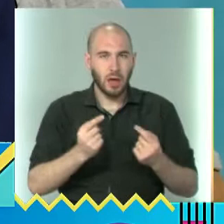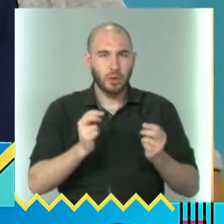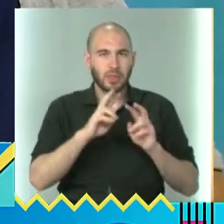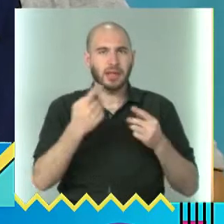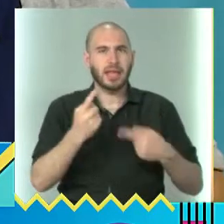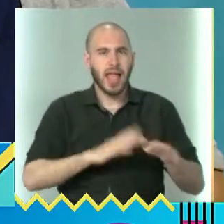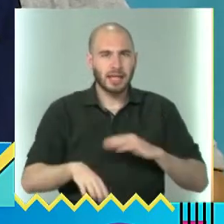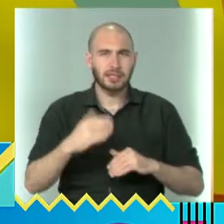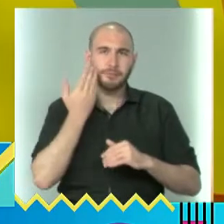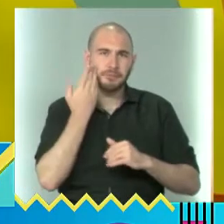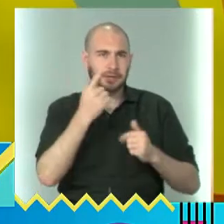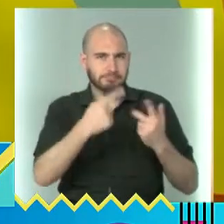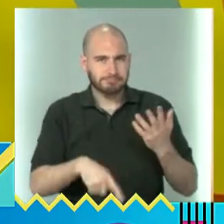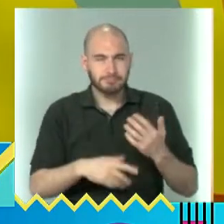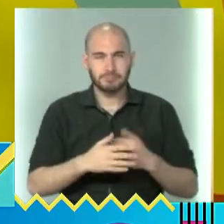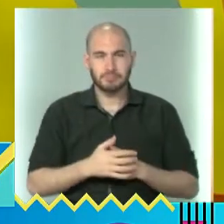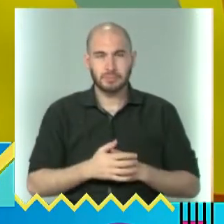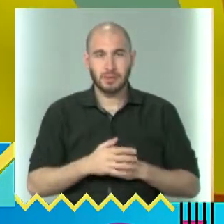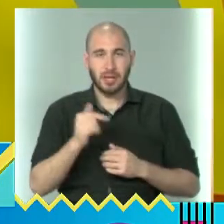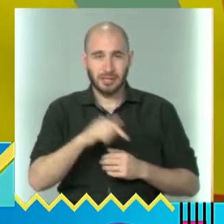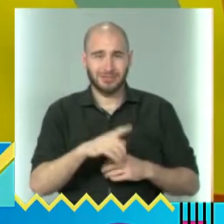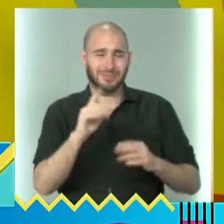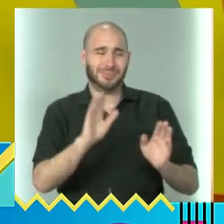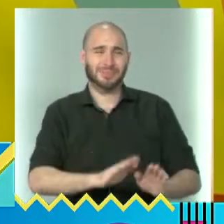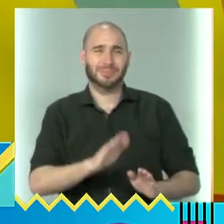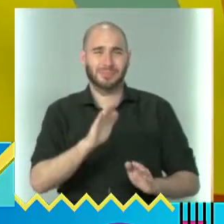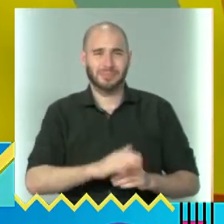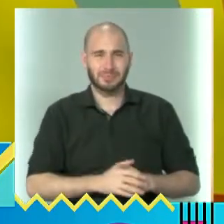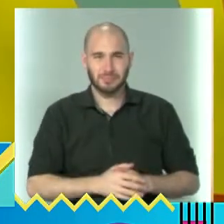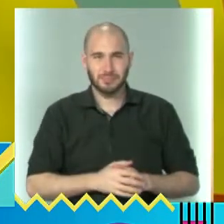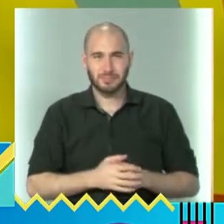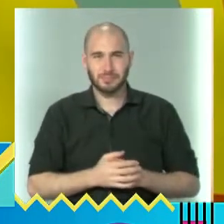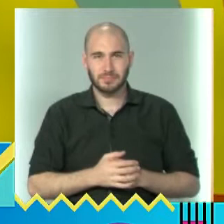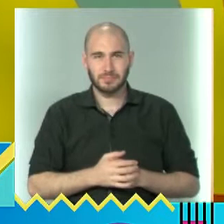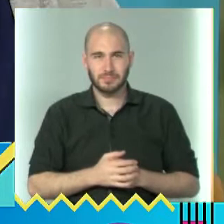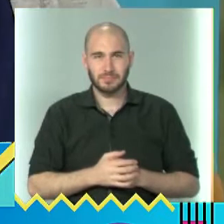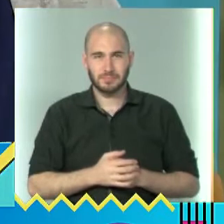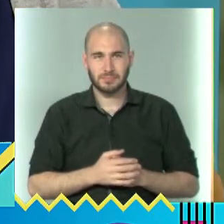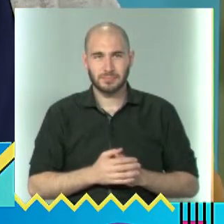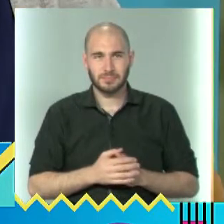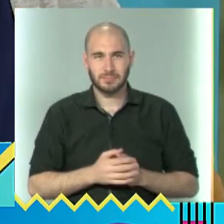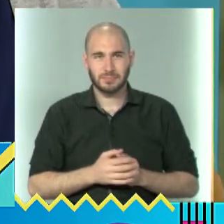que hacemos en las redes es liviana. No estás,